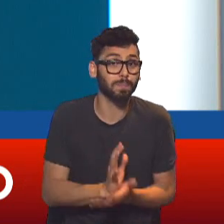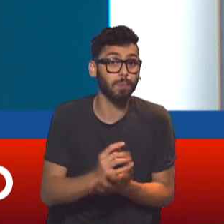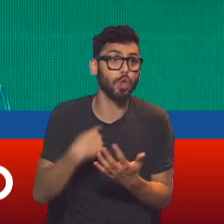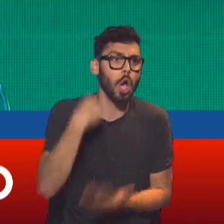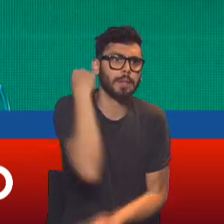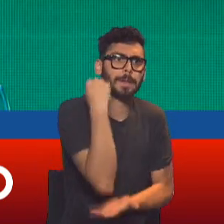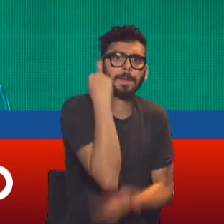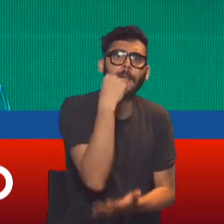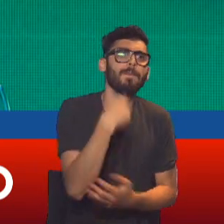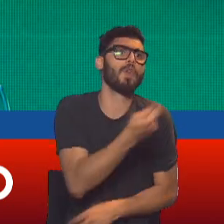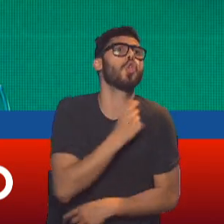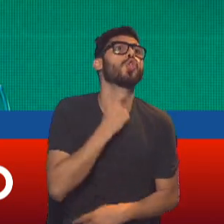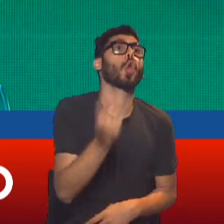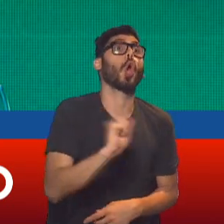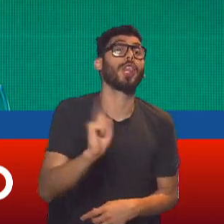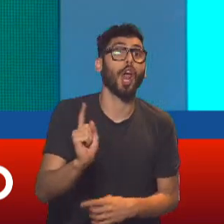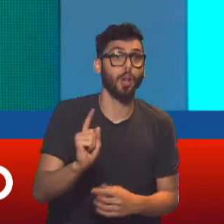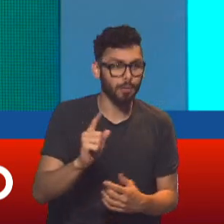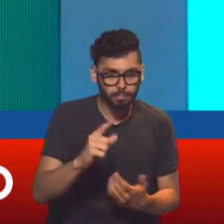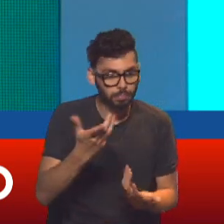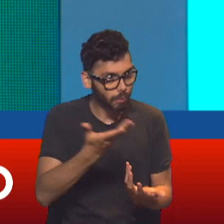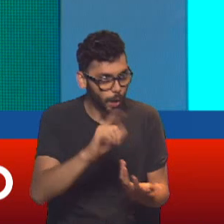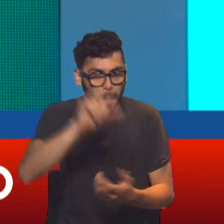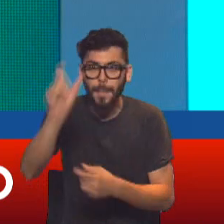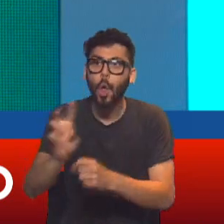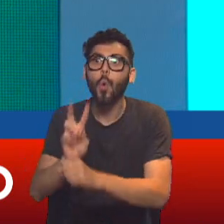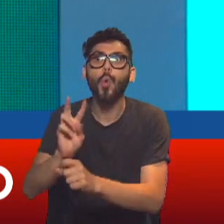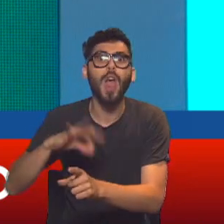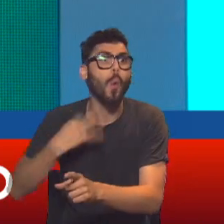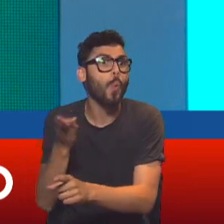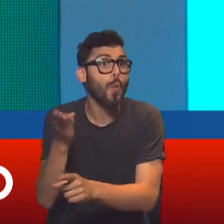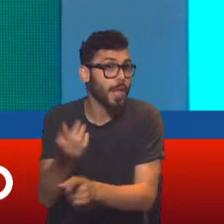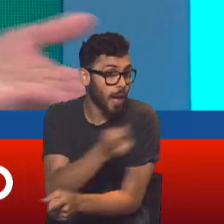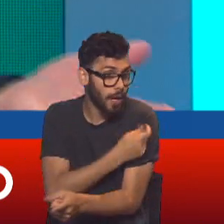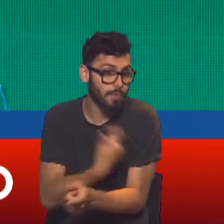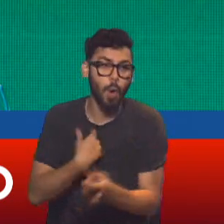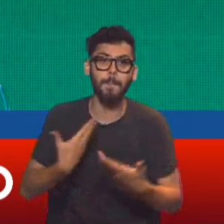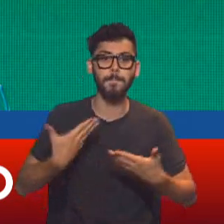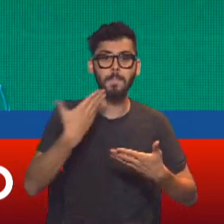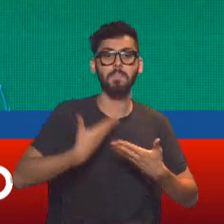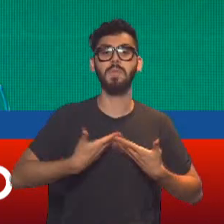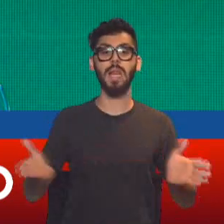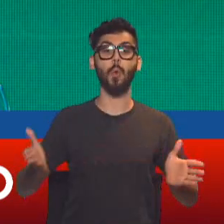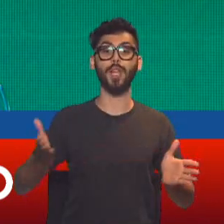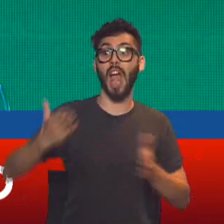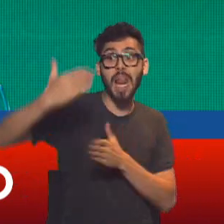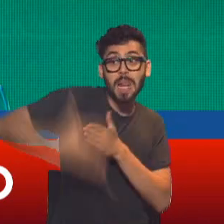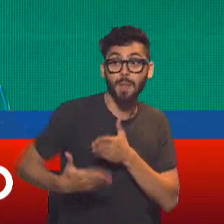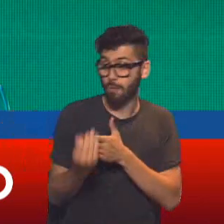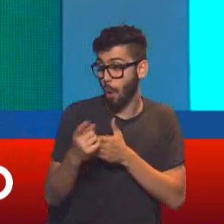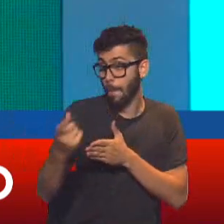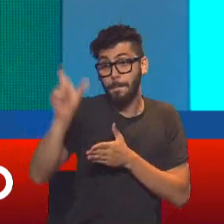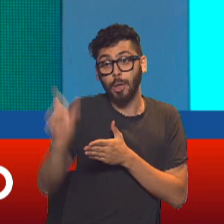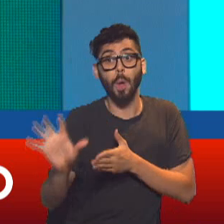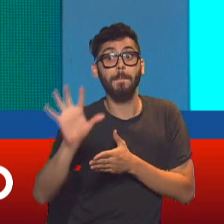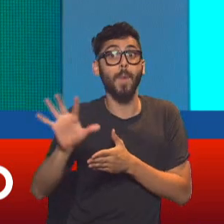egoísta de no vacunarte. Por cuidarle la vida a otro también. Cuando decir, los límites únicamente de tu libertad. Exactamente. Los límites de tu libertad son cuando afectás a otra persona. Fíjate que